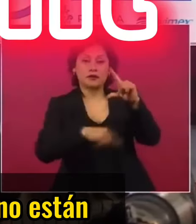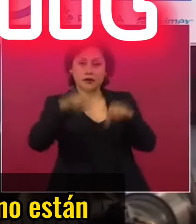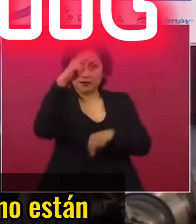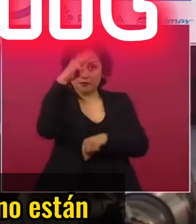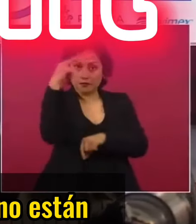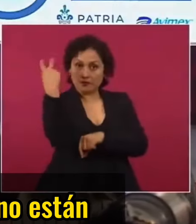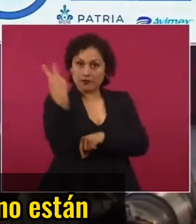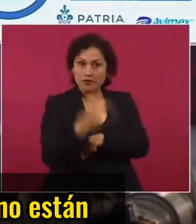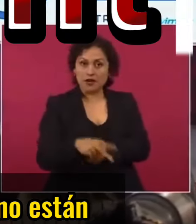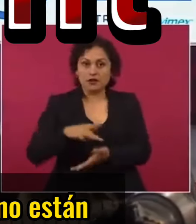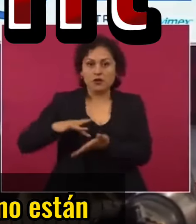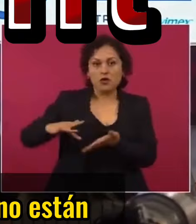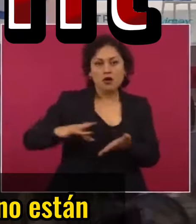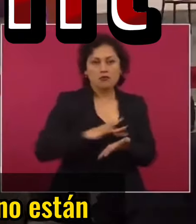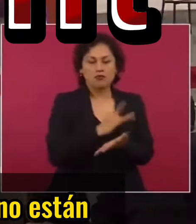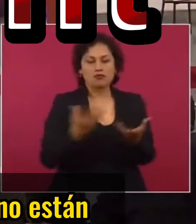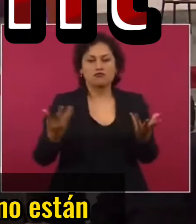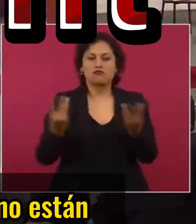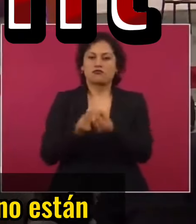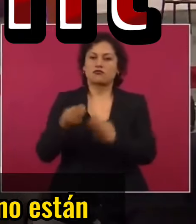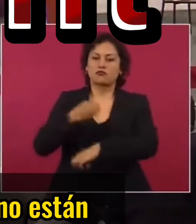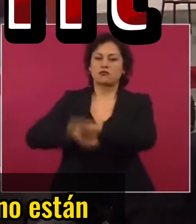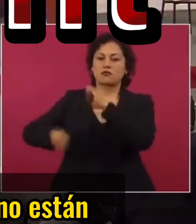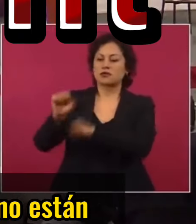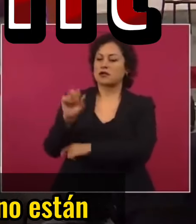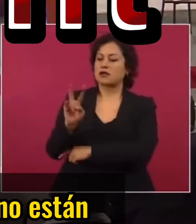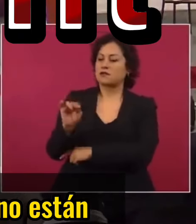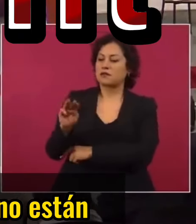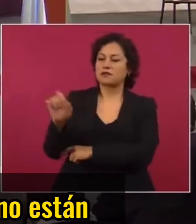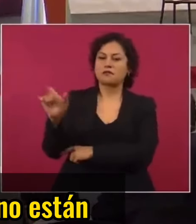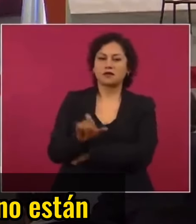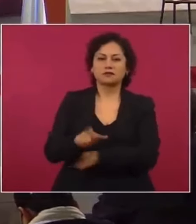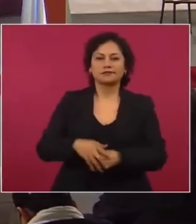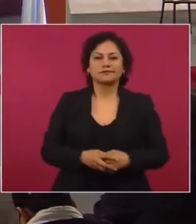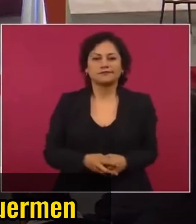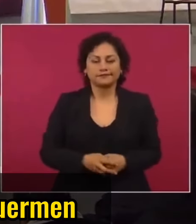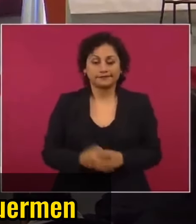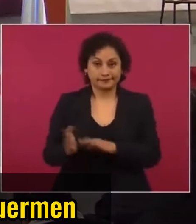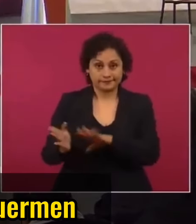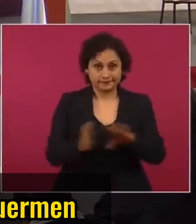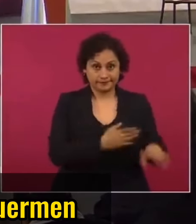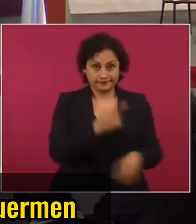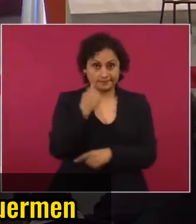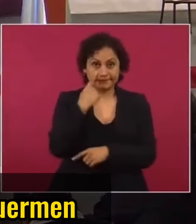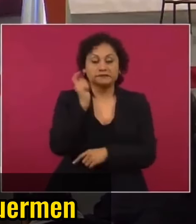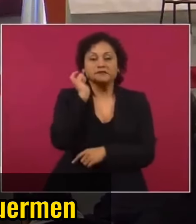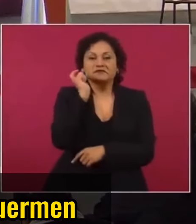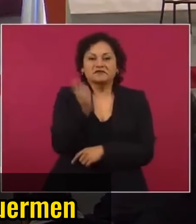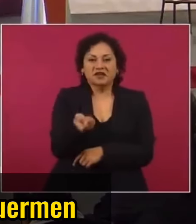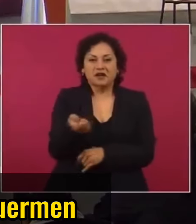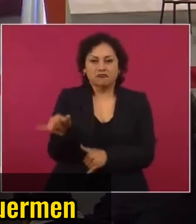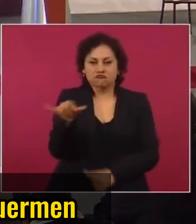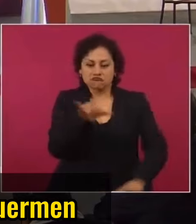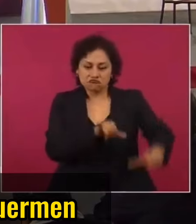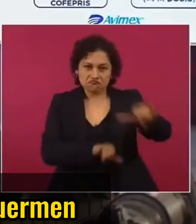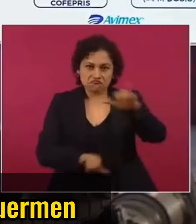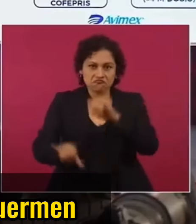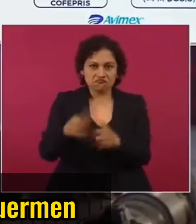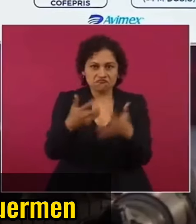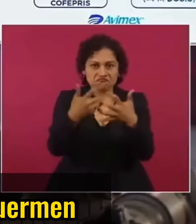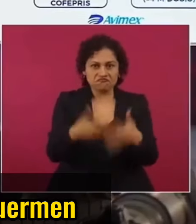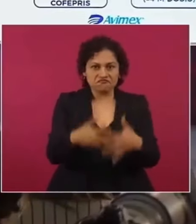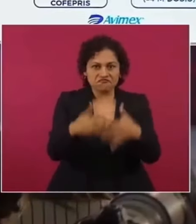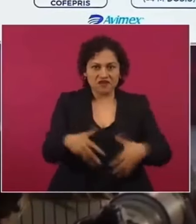historias, 793 mil futuros que ya no están. Actívate, abre los ojos a quienes